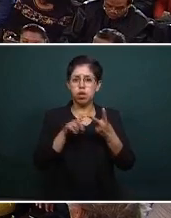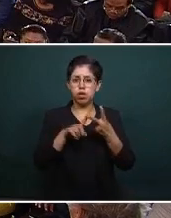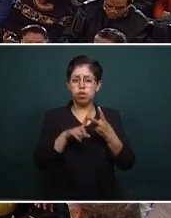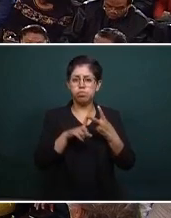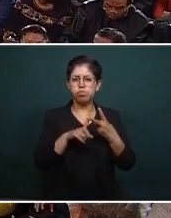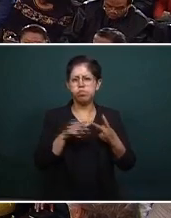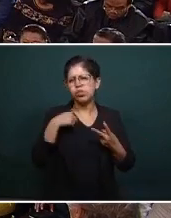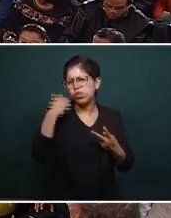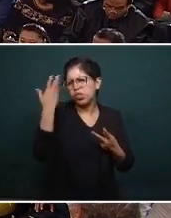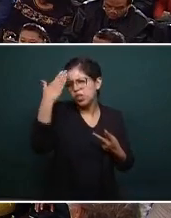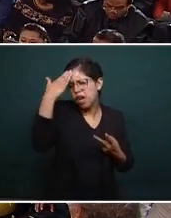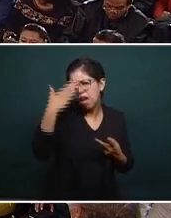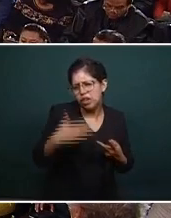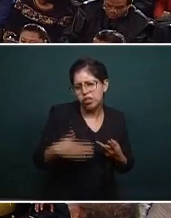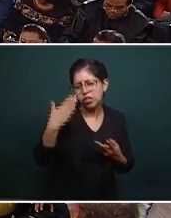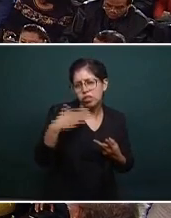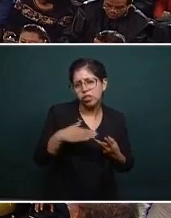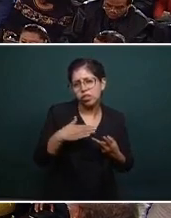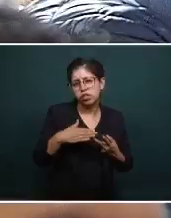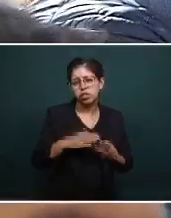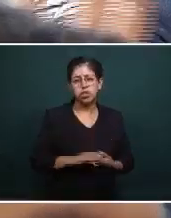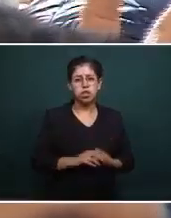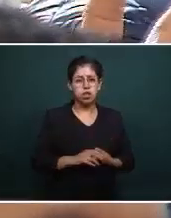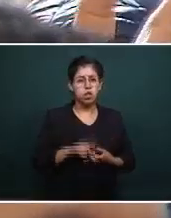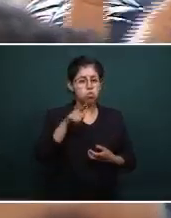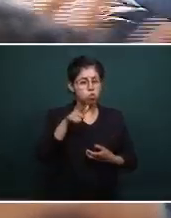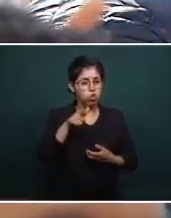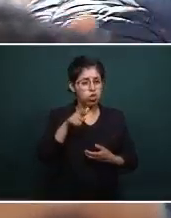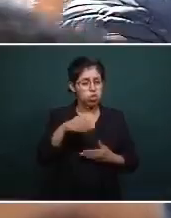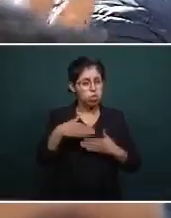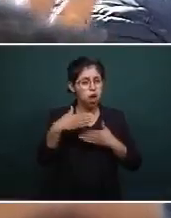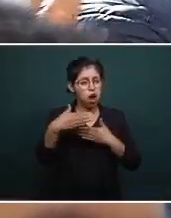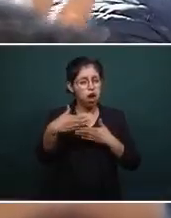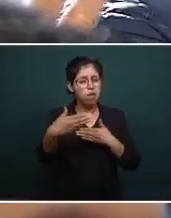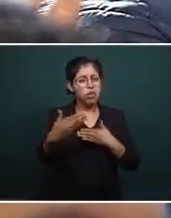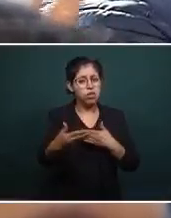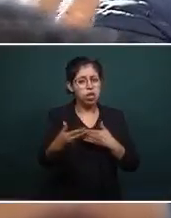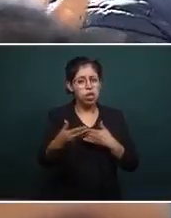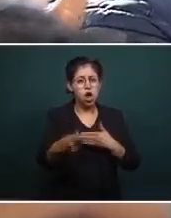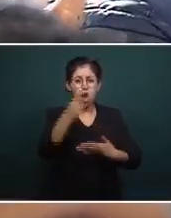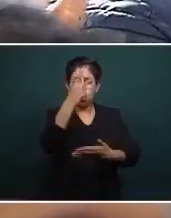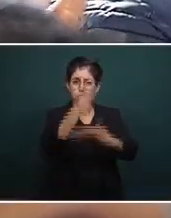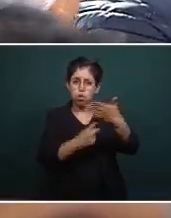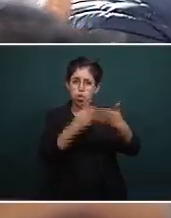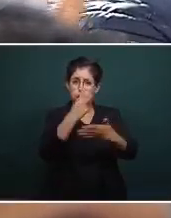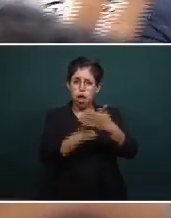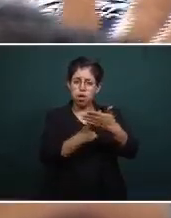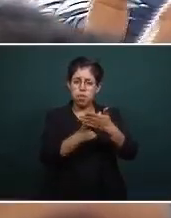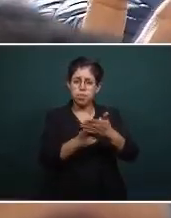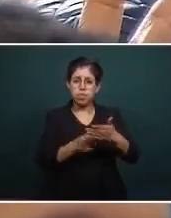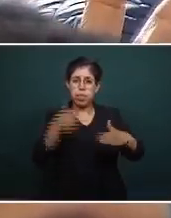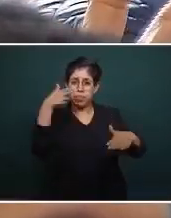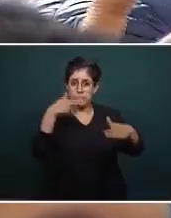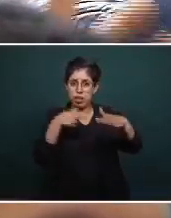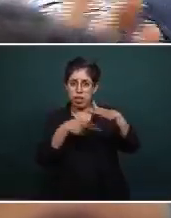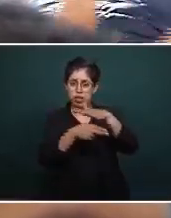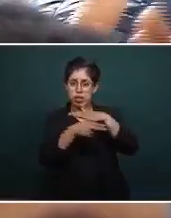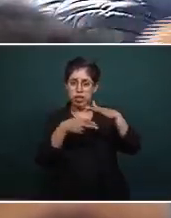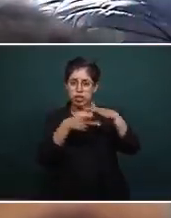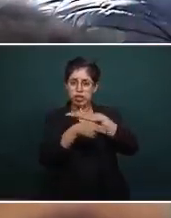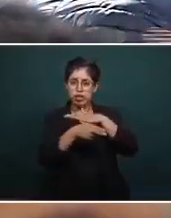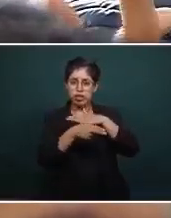gustaría saber, ¿se dará continuidad al programa del tren interurbano